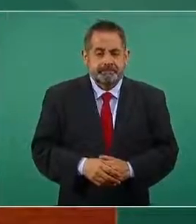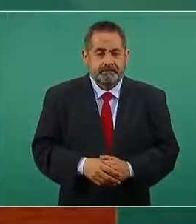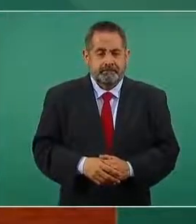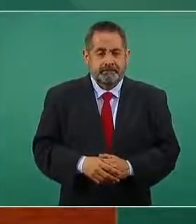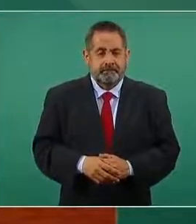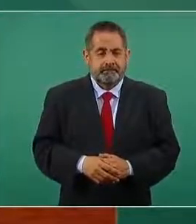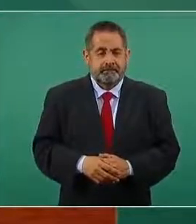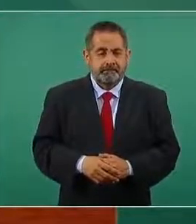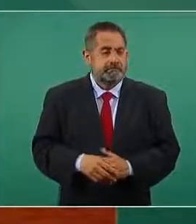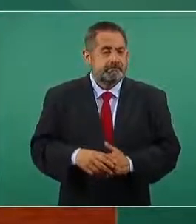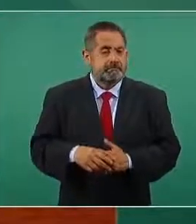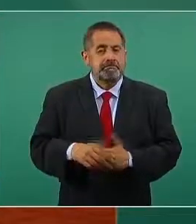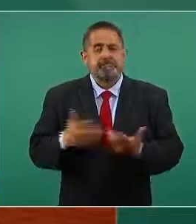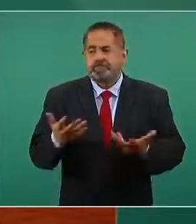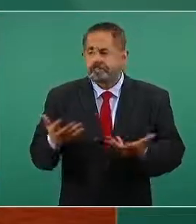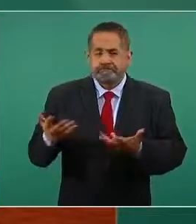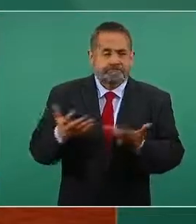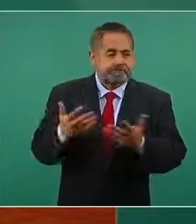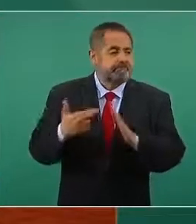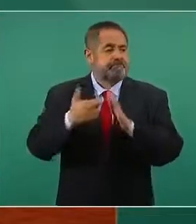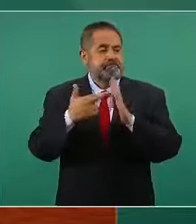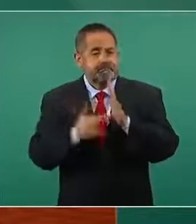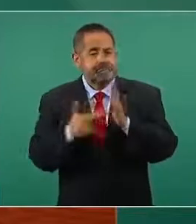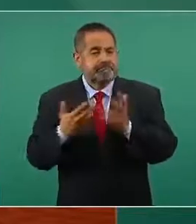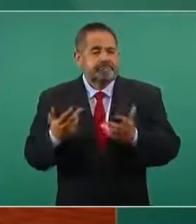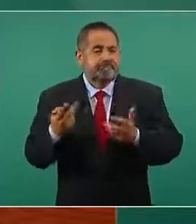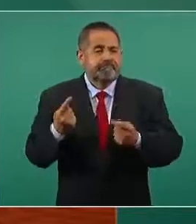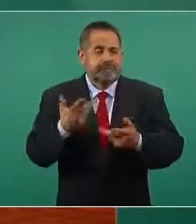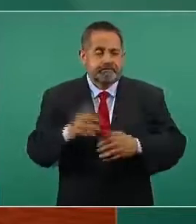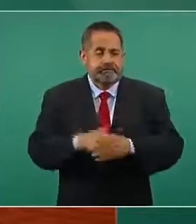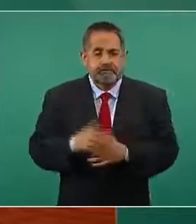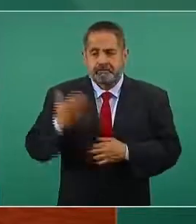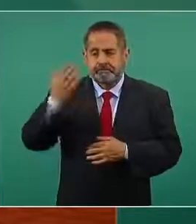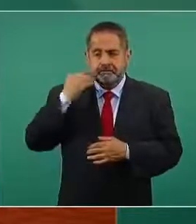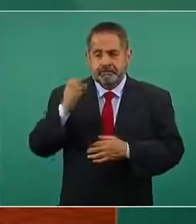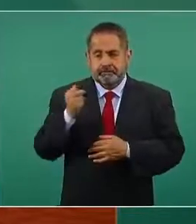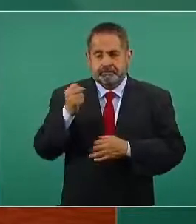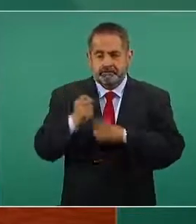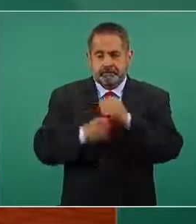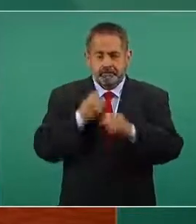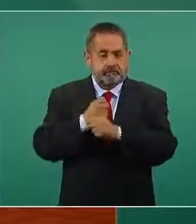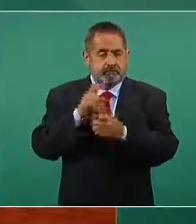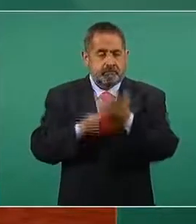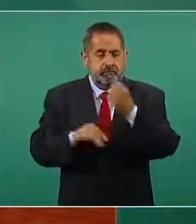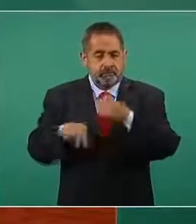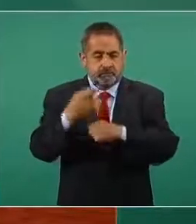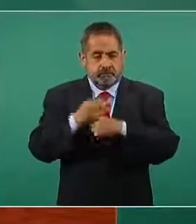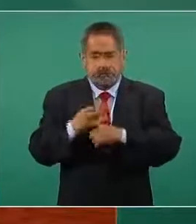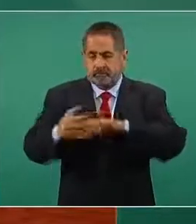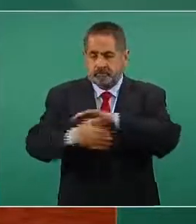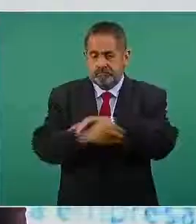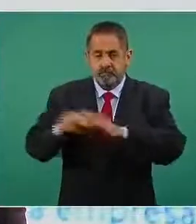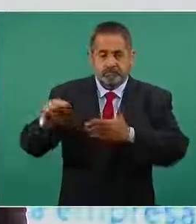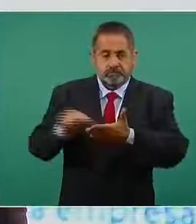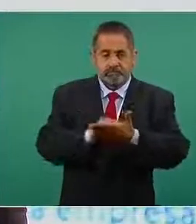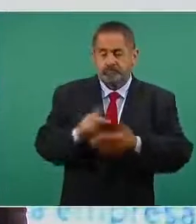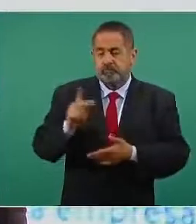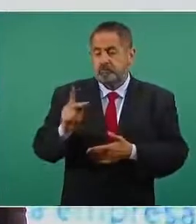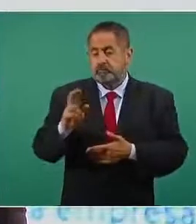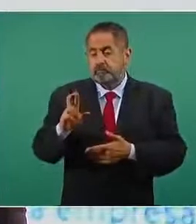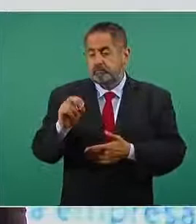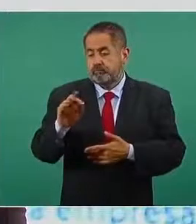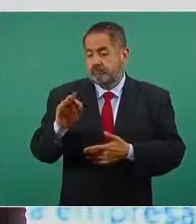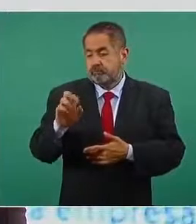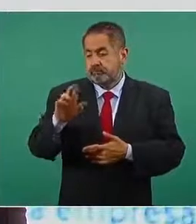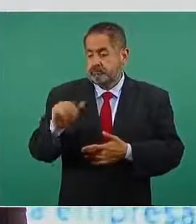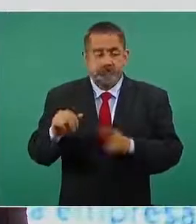¿Cuáles son las medidas que se tomaron en ese tiempo? En septiembre del 2014 se firma un convenio entre Profepa y